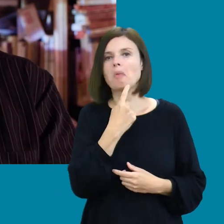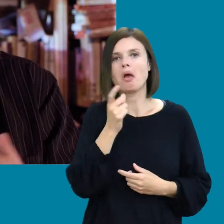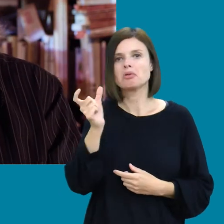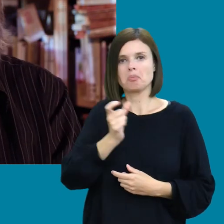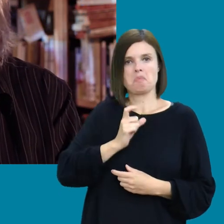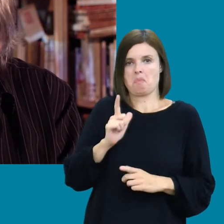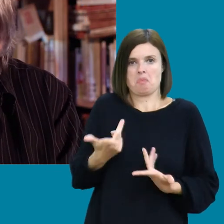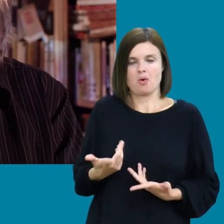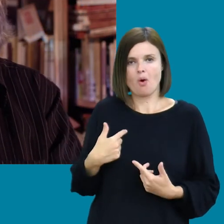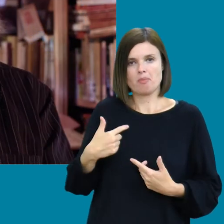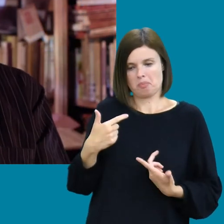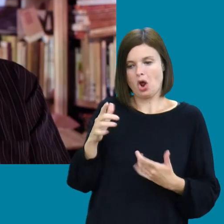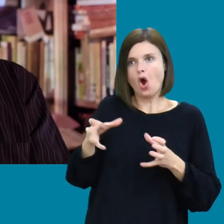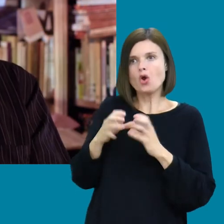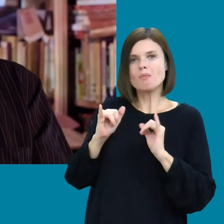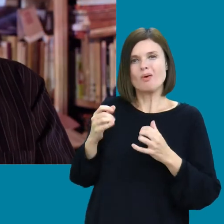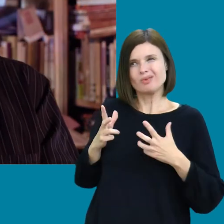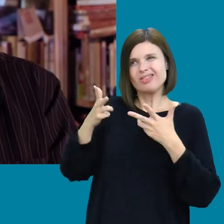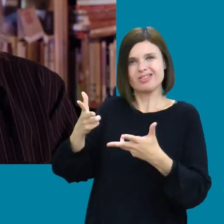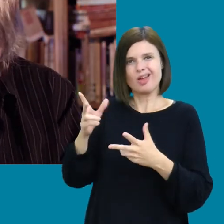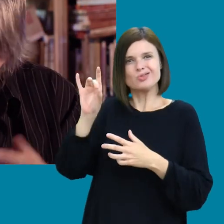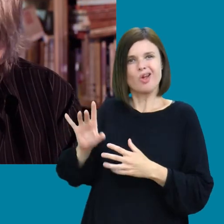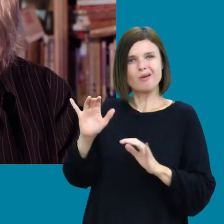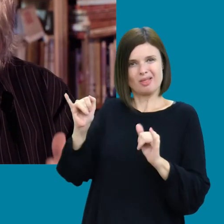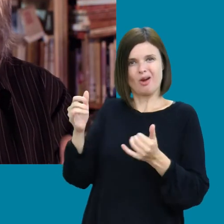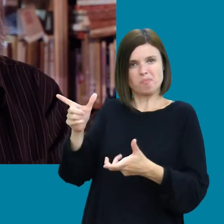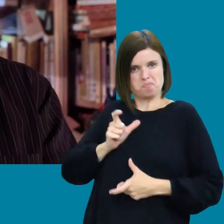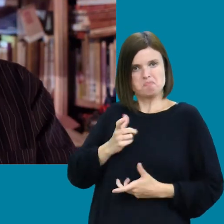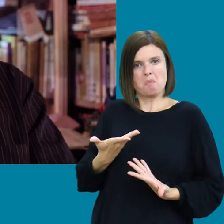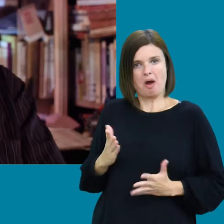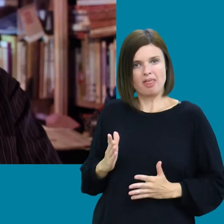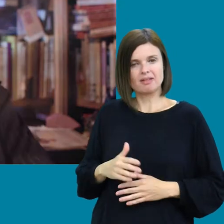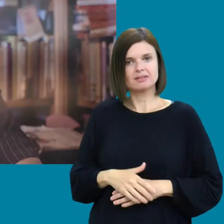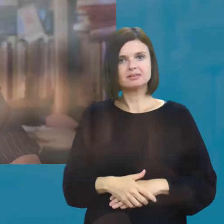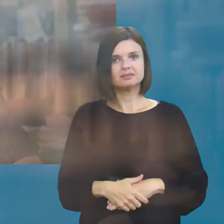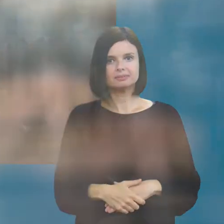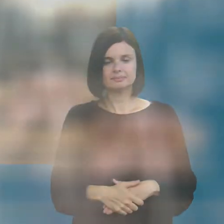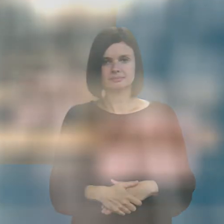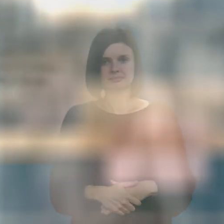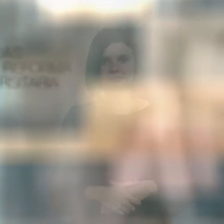respuesta para estas preguntas, pero se las planteo a los jóvenes, solamente los jóvenes pueden responderlas.